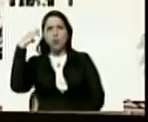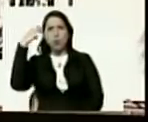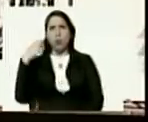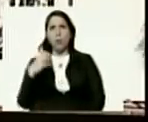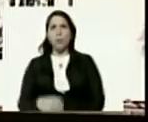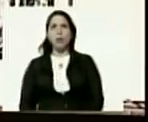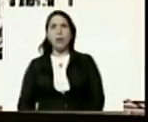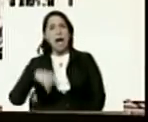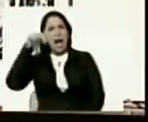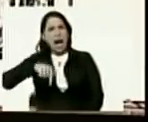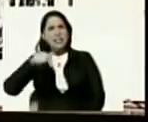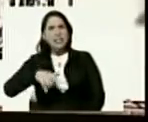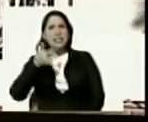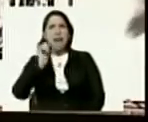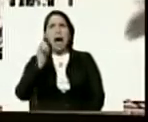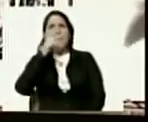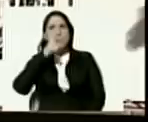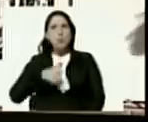que aquí hay un pueblo unido,